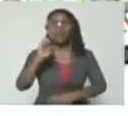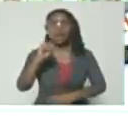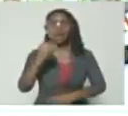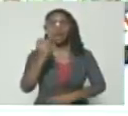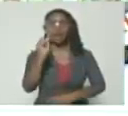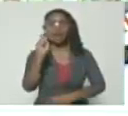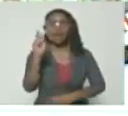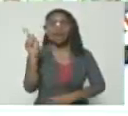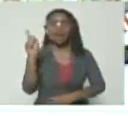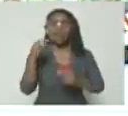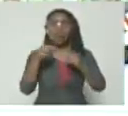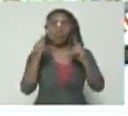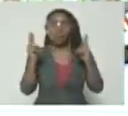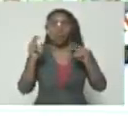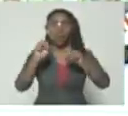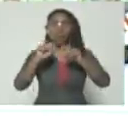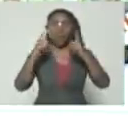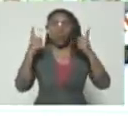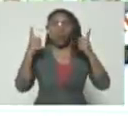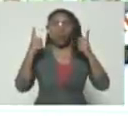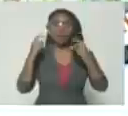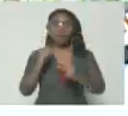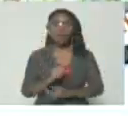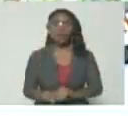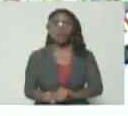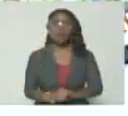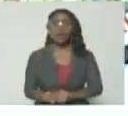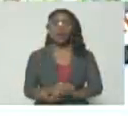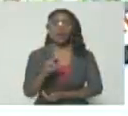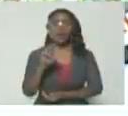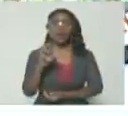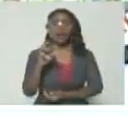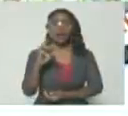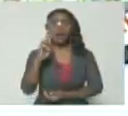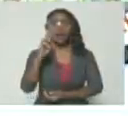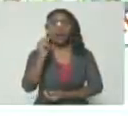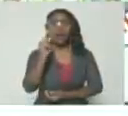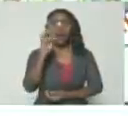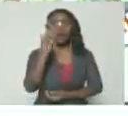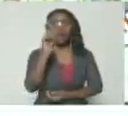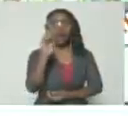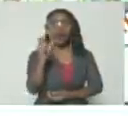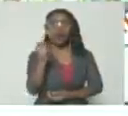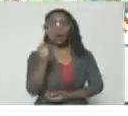en el puerto de La Guaira, y Rafael Escobar, gerente de la planta